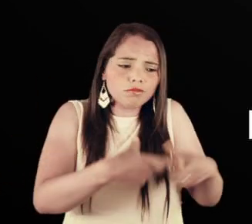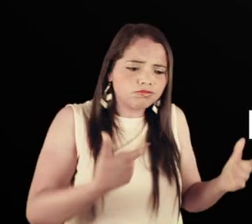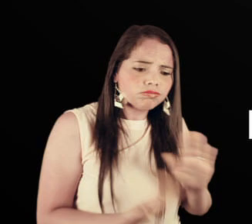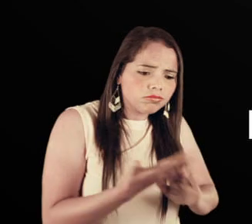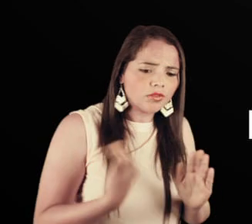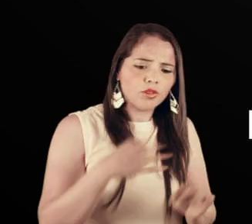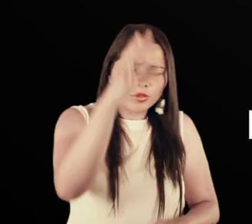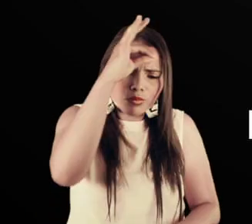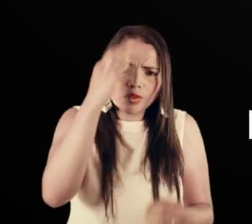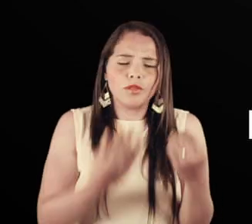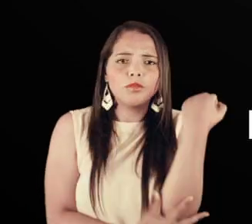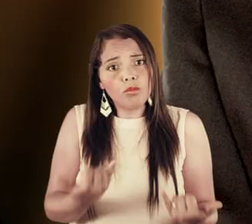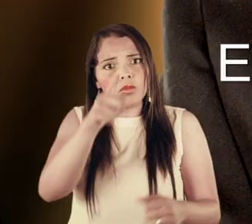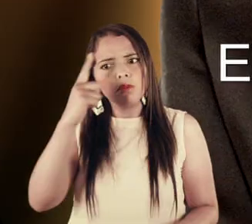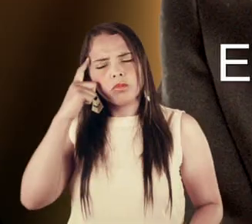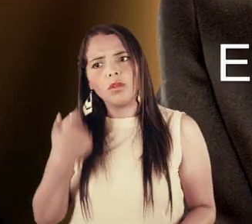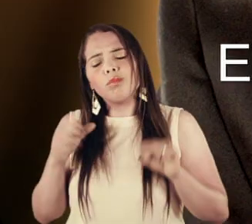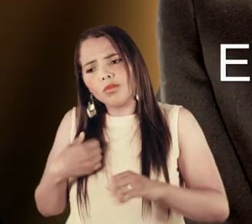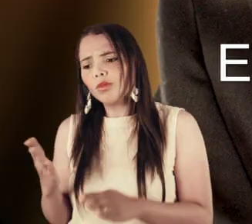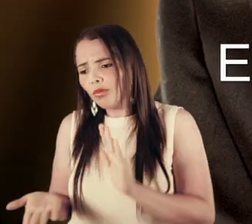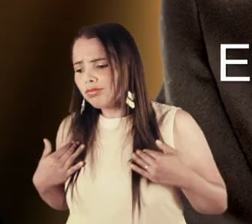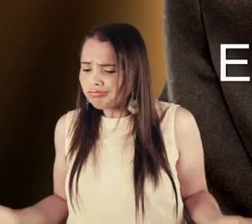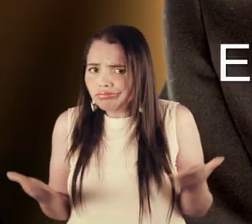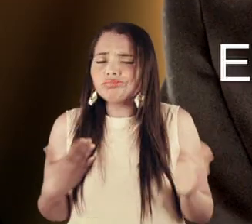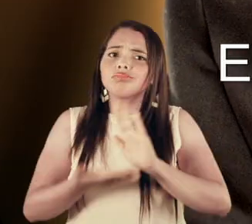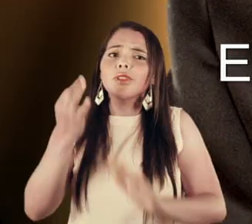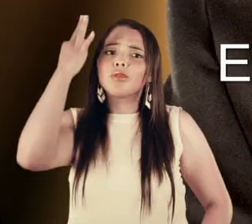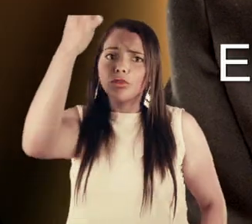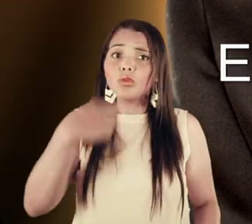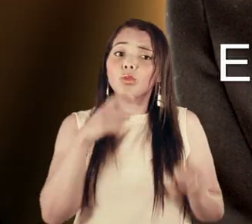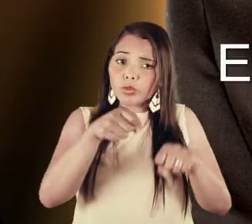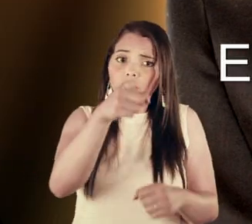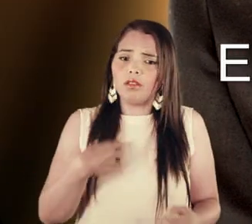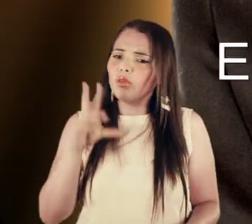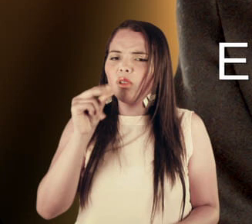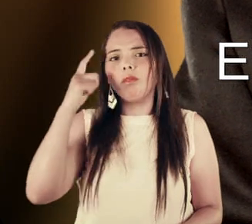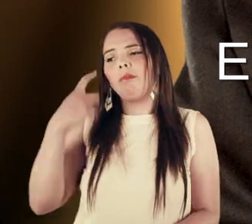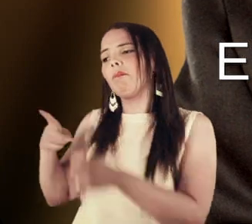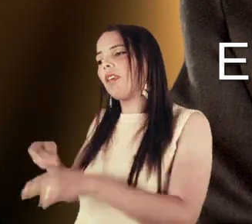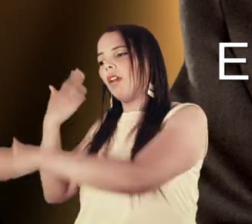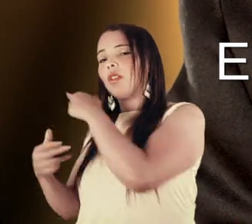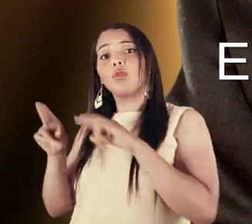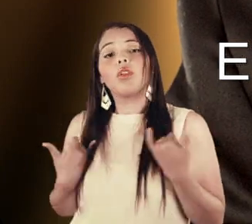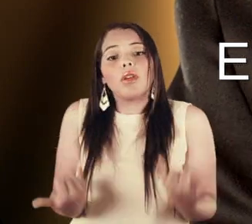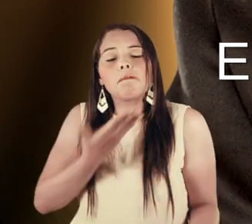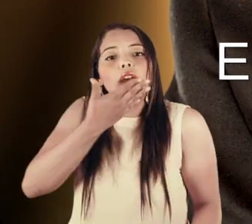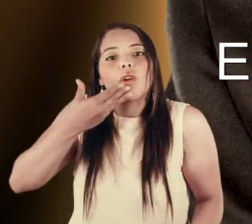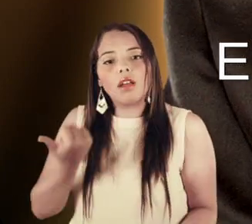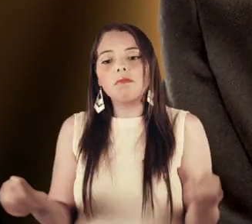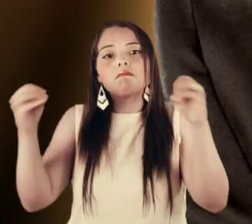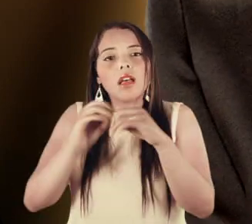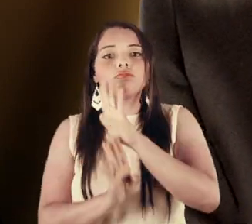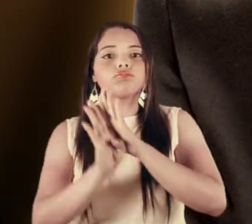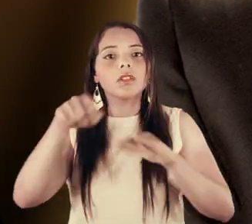garantizar la paz y la confianza ciudadana. El cambio verdadero es avanzar, nunca retroceder. El cambio verdadero es mejorar lo que ya